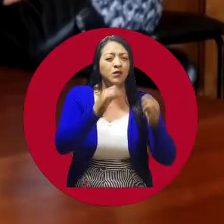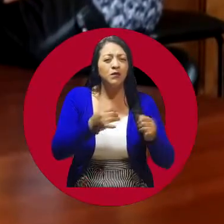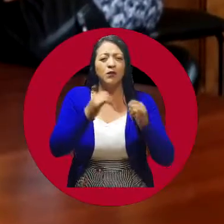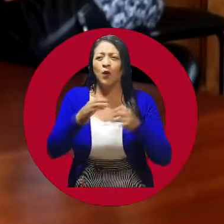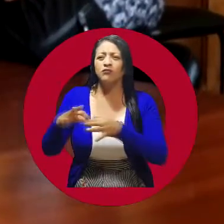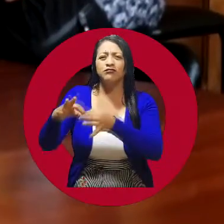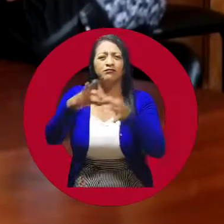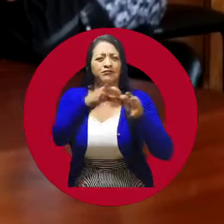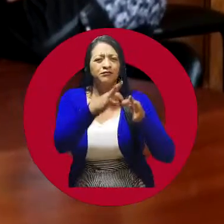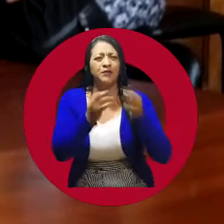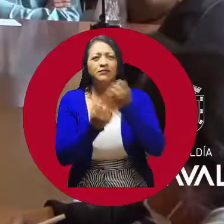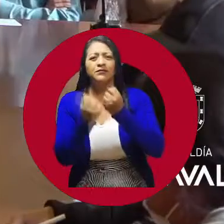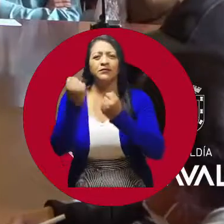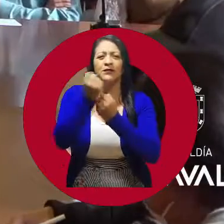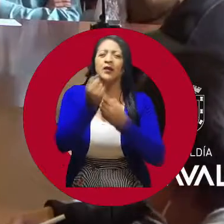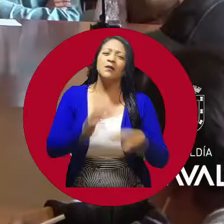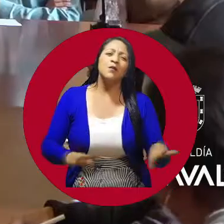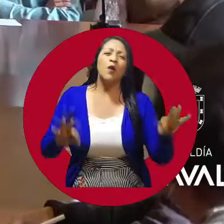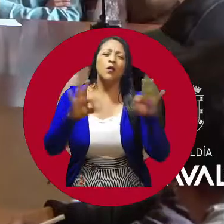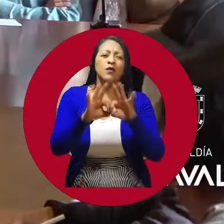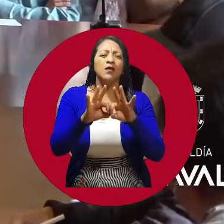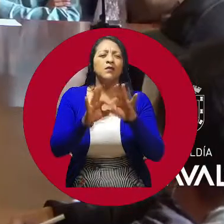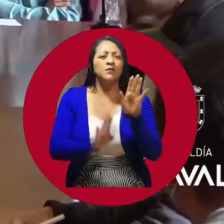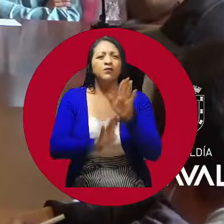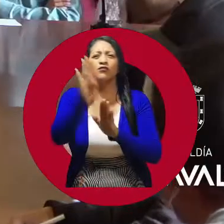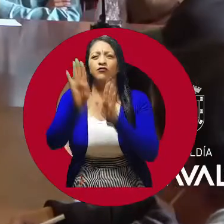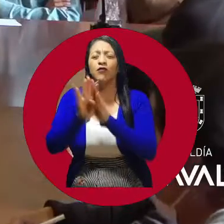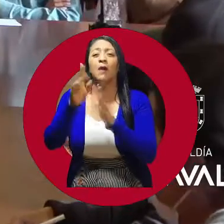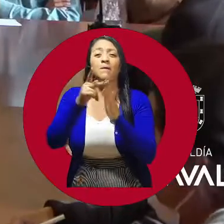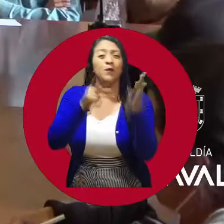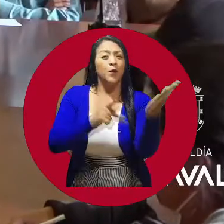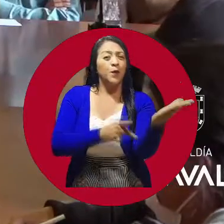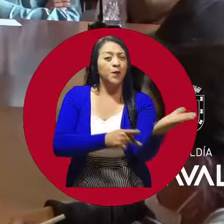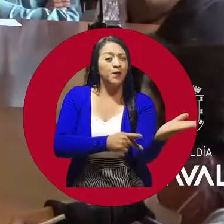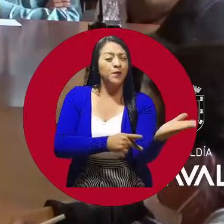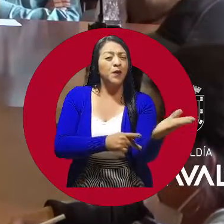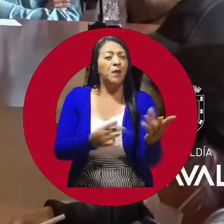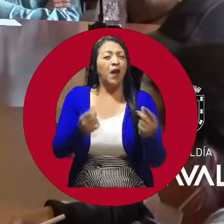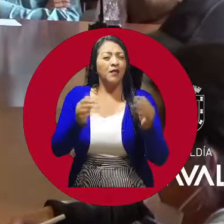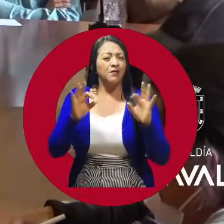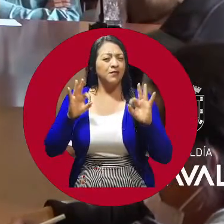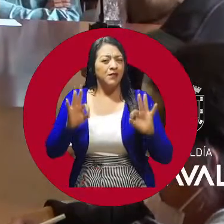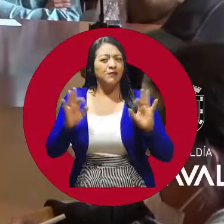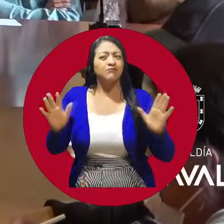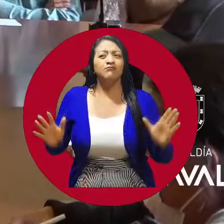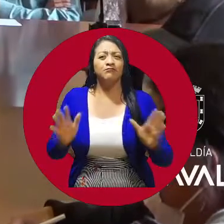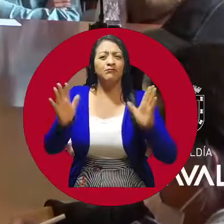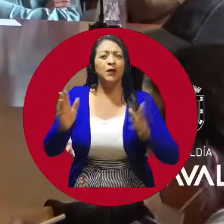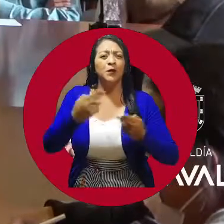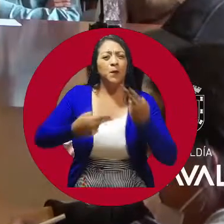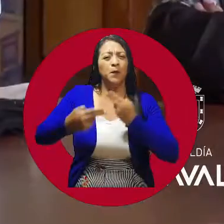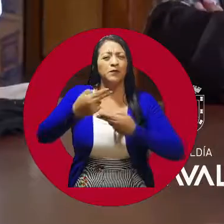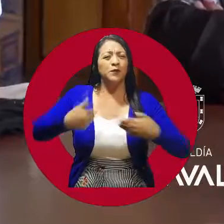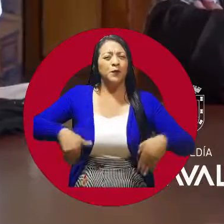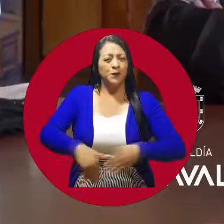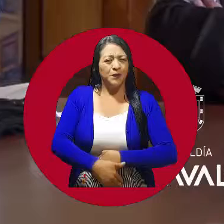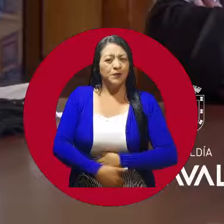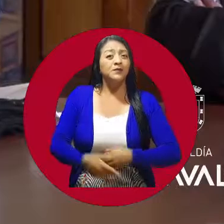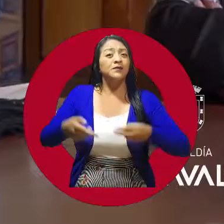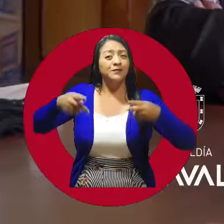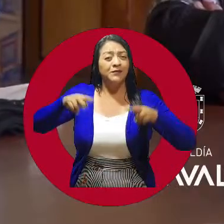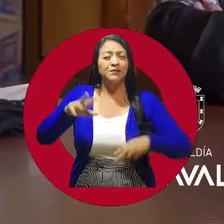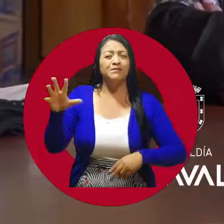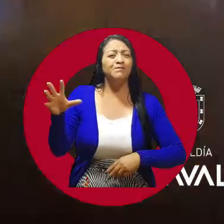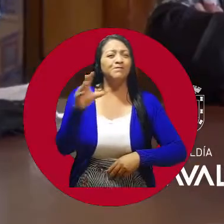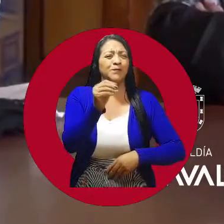individual y colectivo se considera imprescindible para agilizar la puesta en marcha de un programa eficaz que proteja e impulse el sector comercial